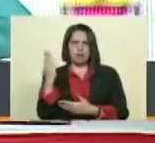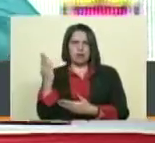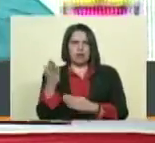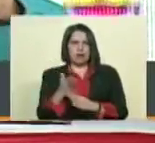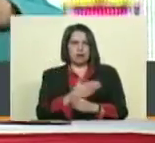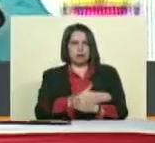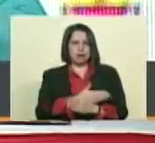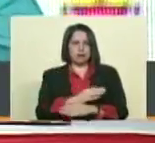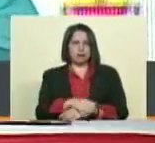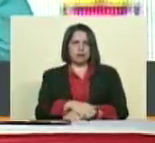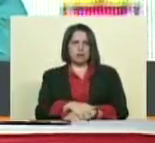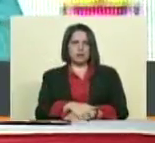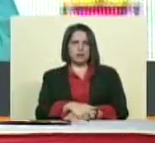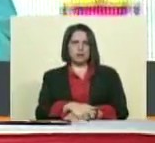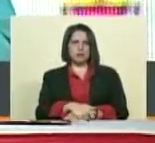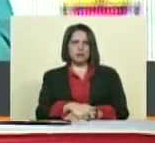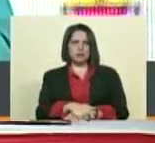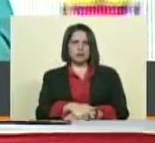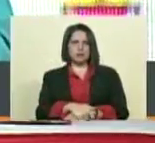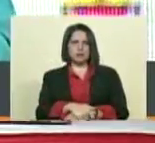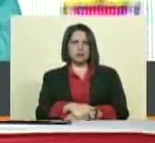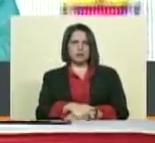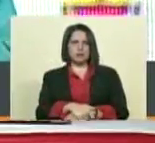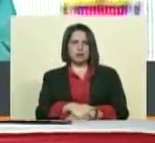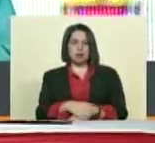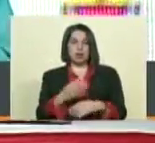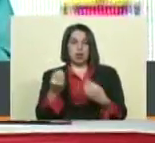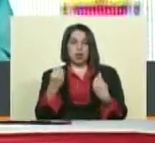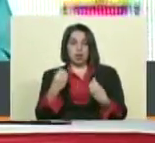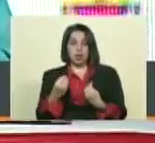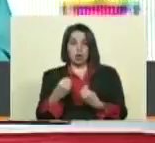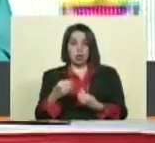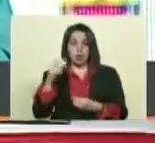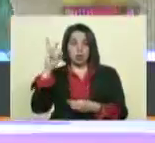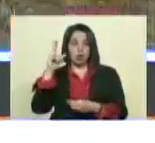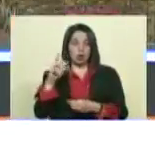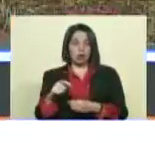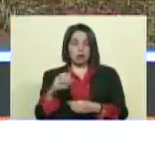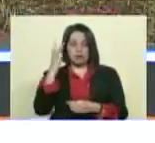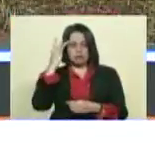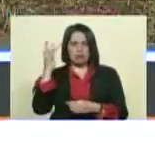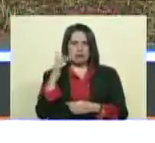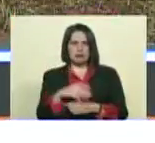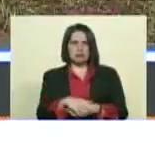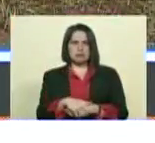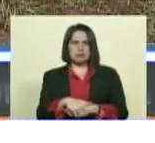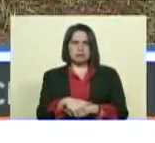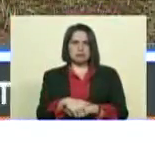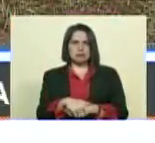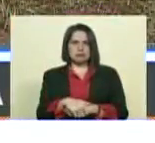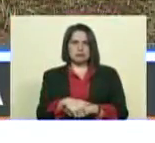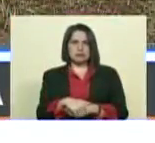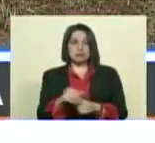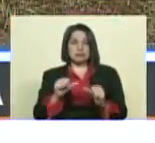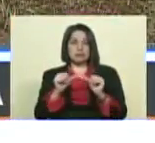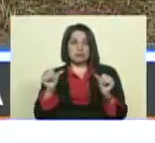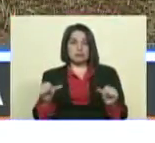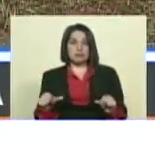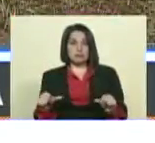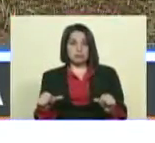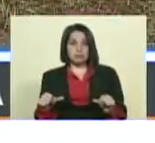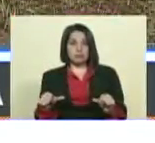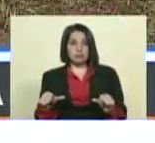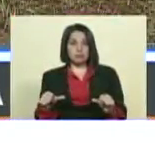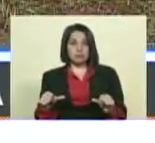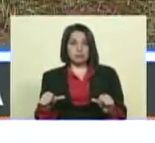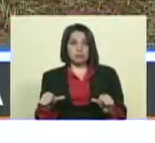Ahí estaban las imágenes de cómo todos los días la inteligencia, a través del sistema satelital Francisco